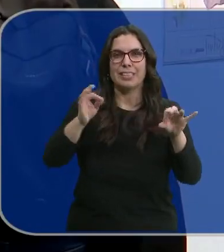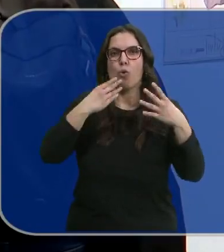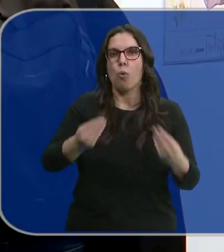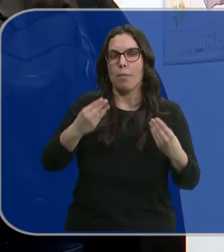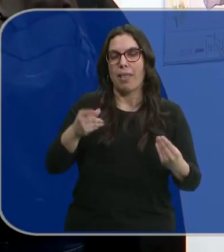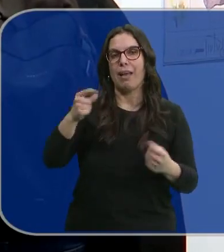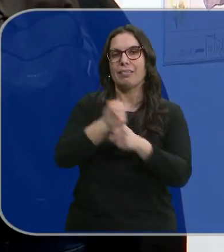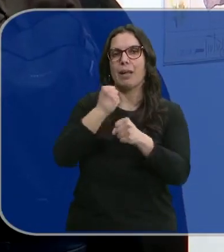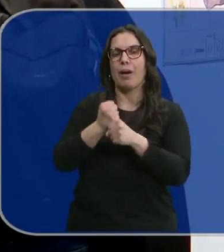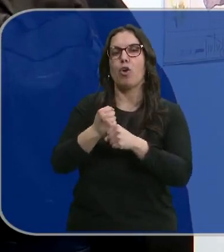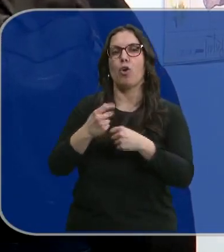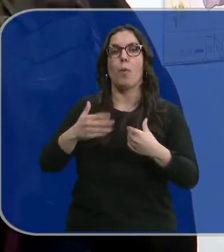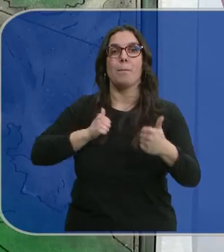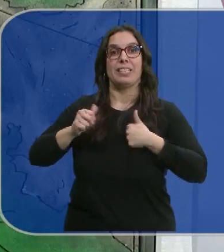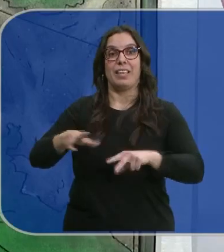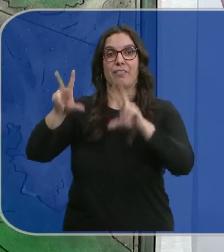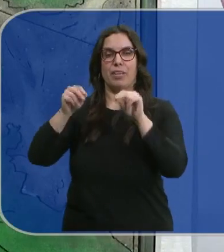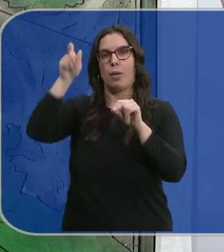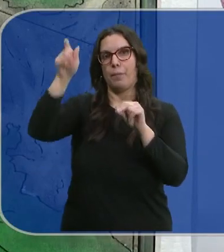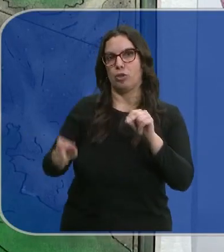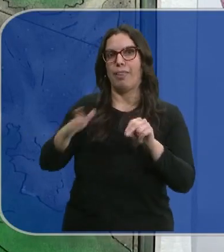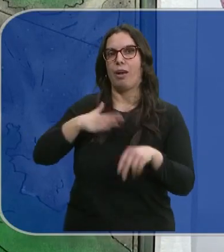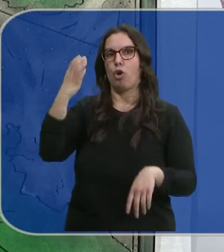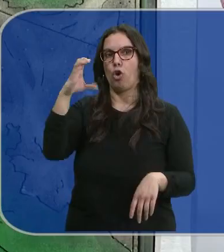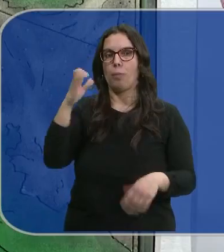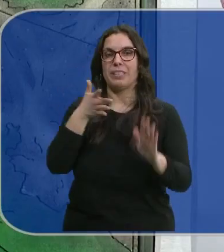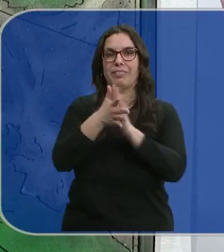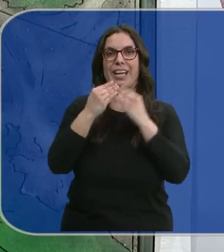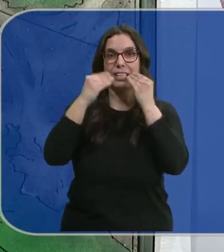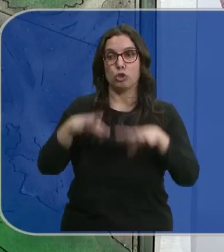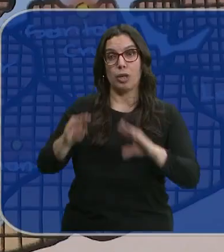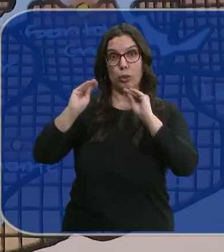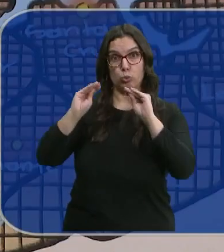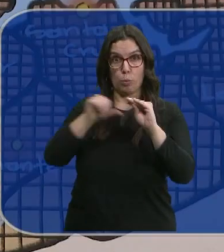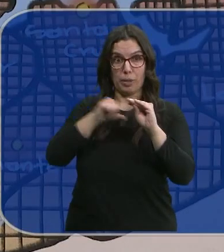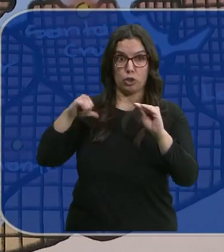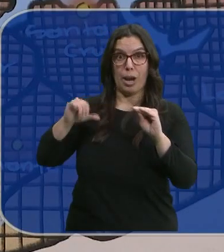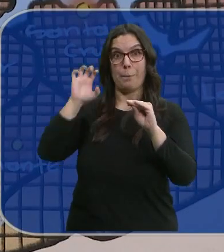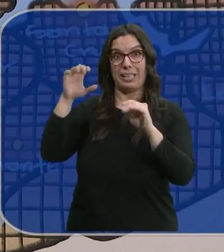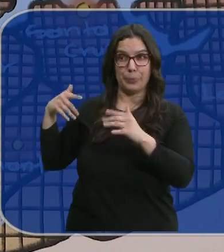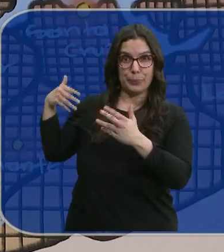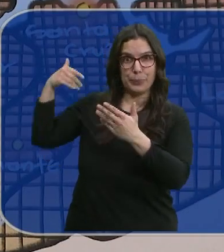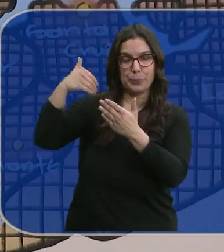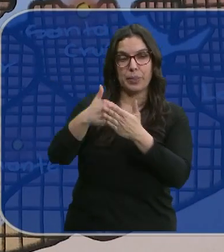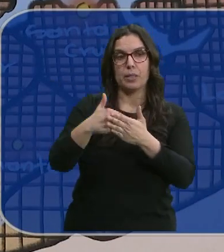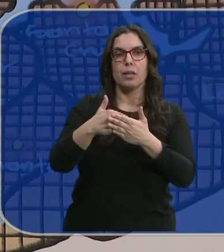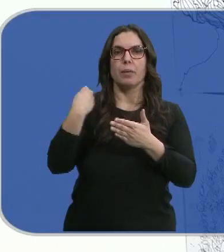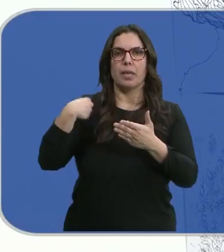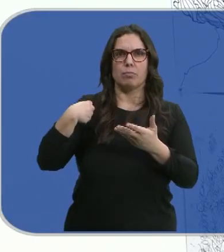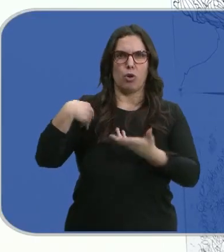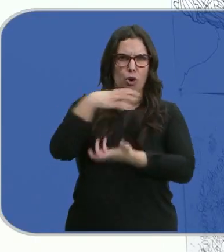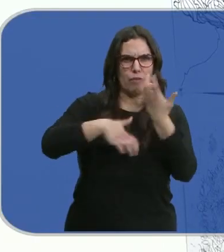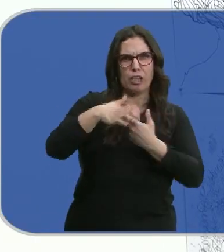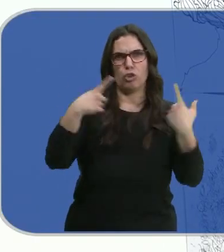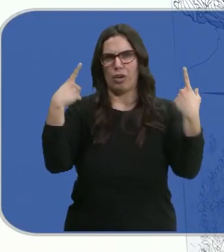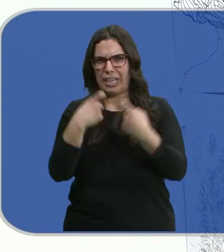del colombiano Adrián Estrada. Se trata de una particular revisión de la historia personal del artista y la de su propio país, atravesado por conflictos